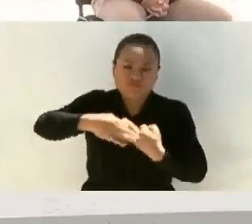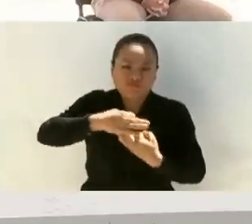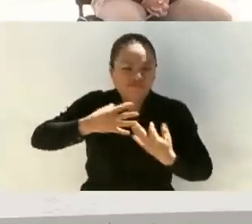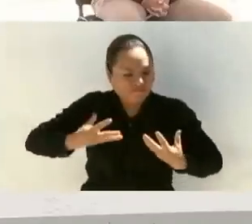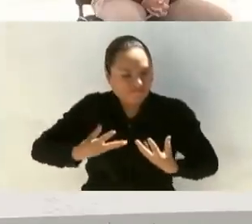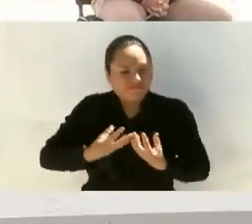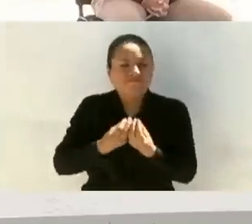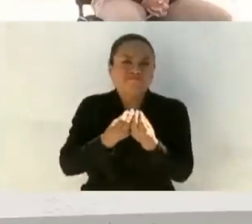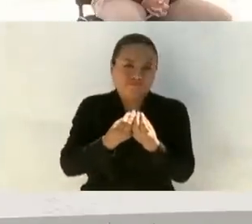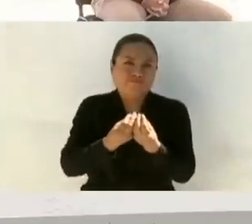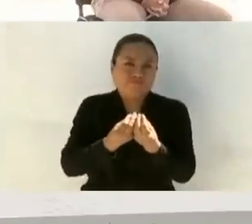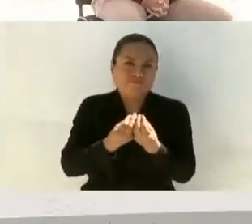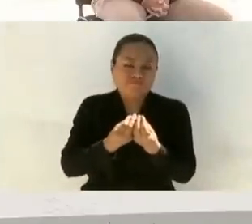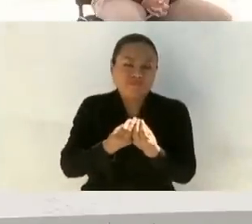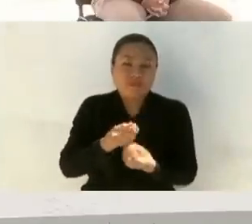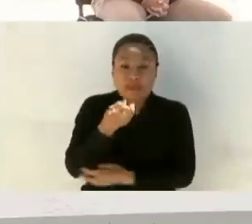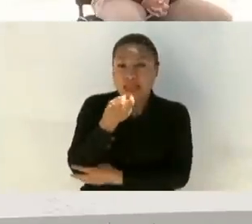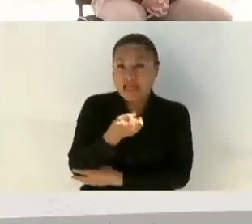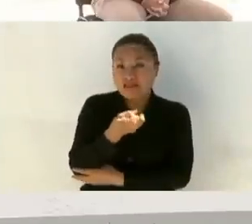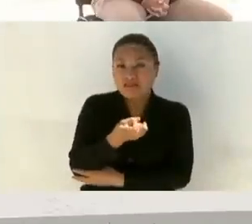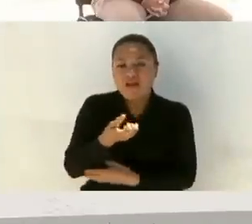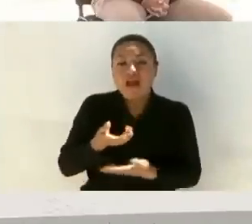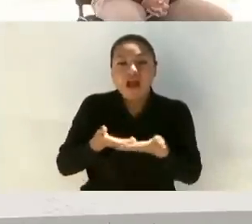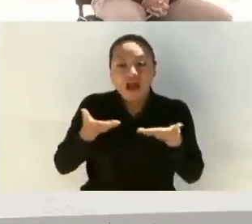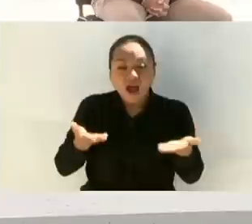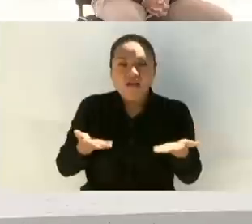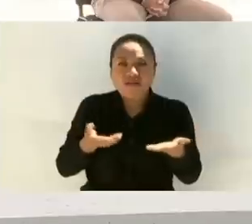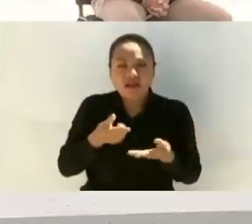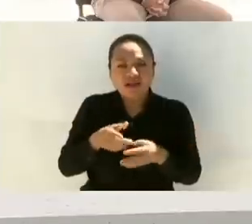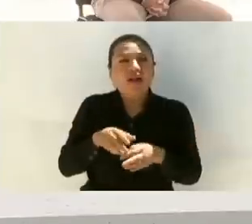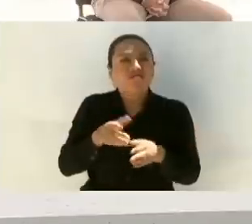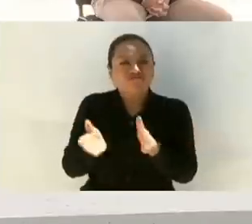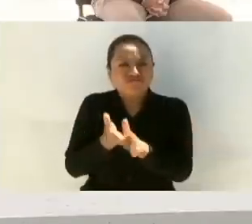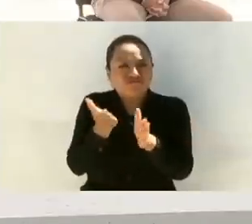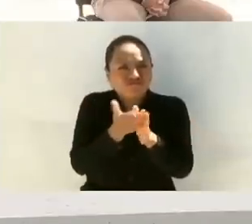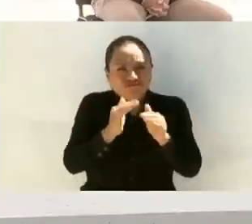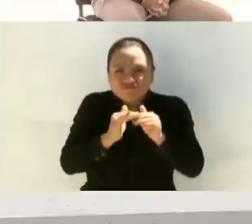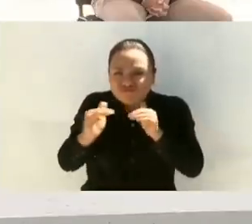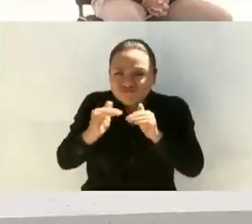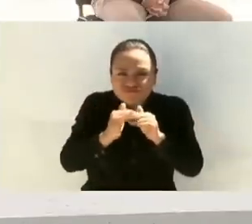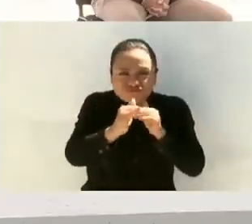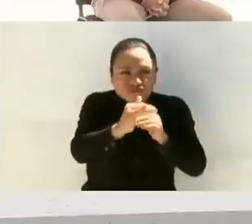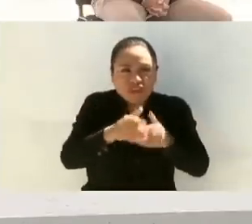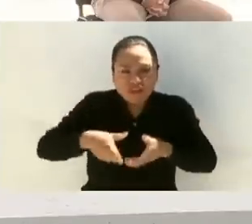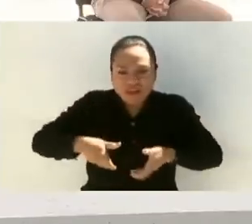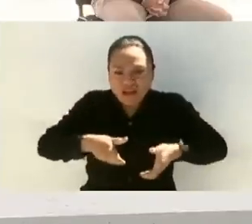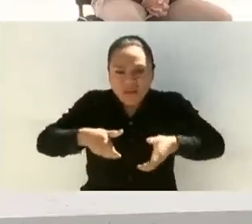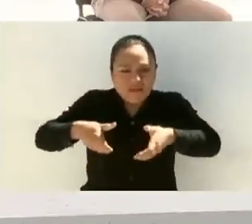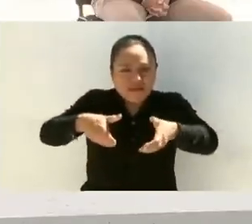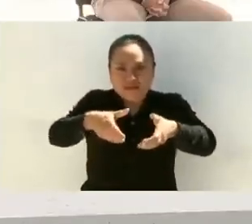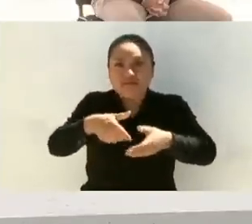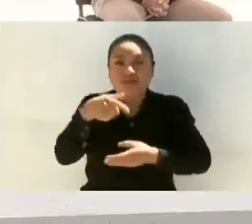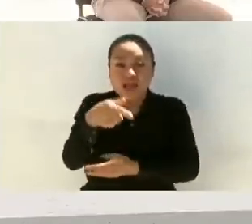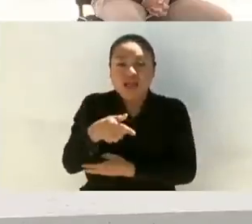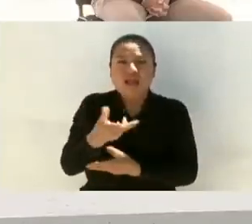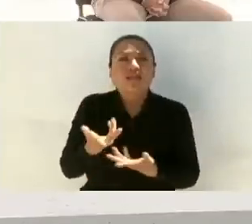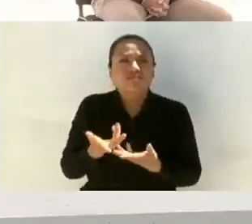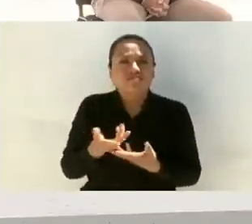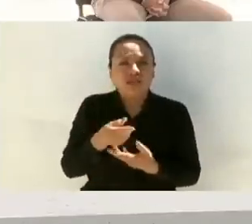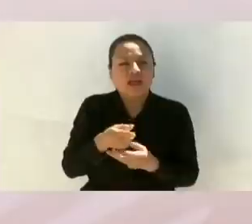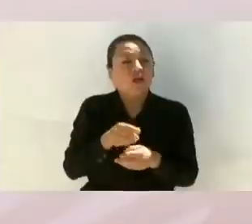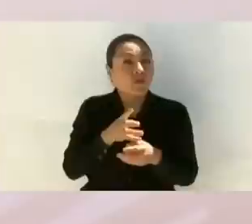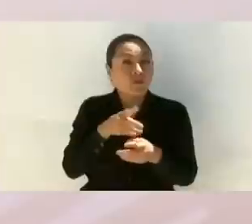Por eso se están haciendo estos caminos, que tienen un efecto